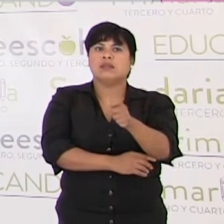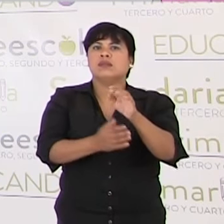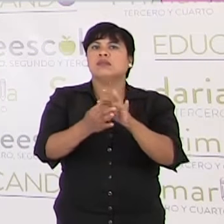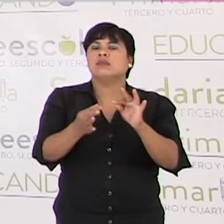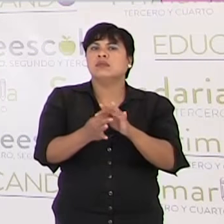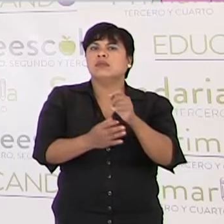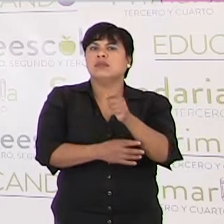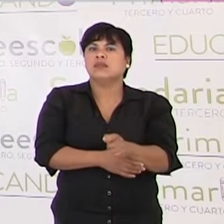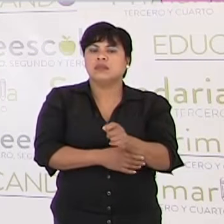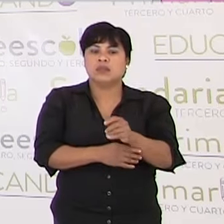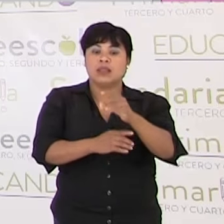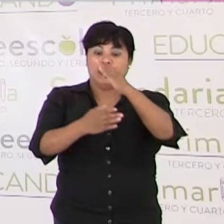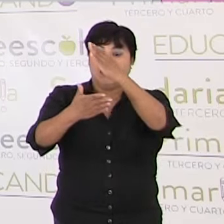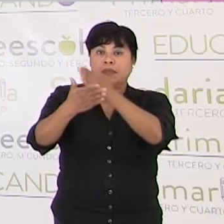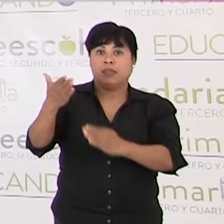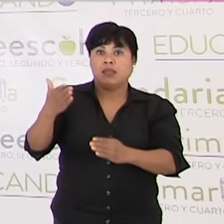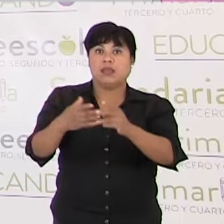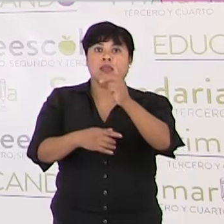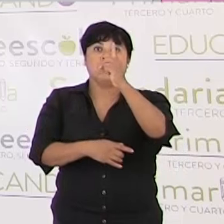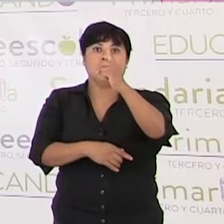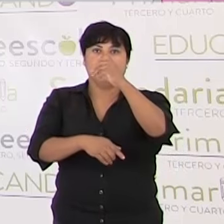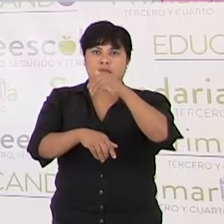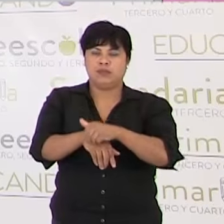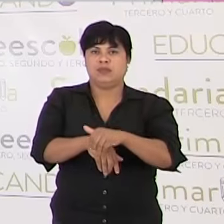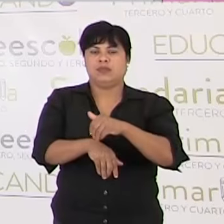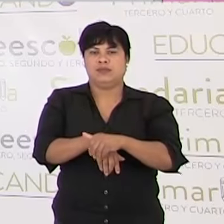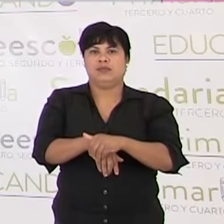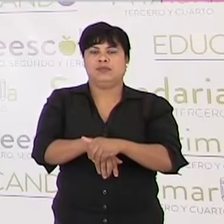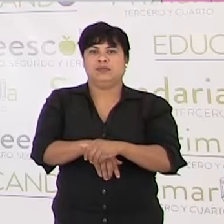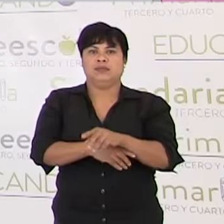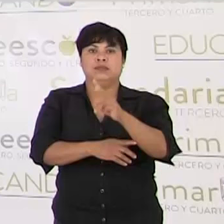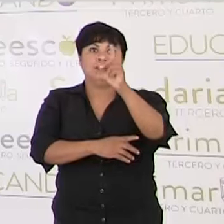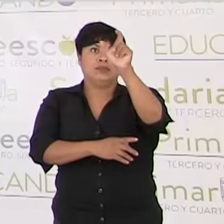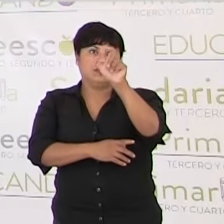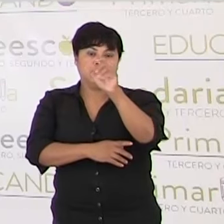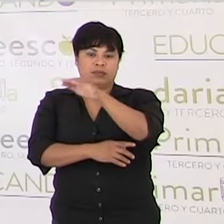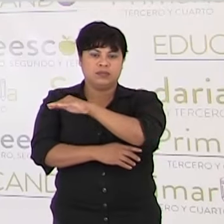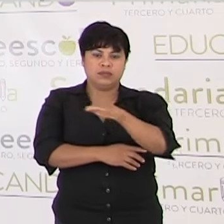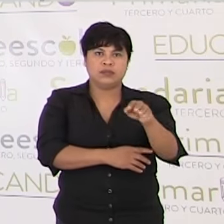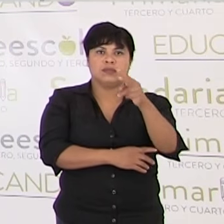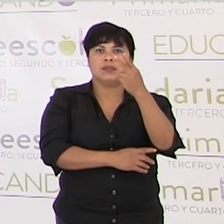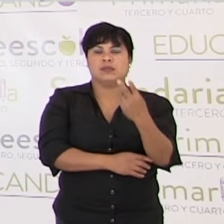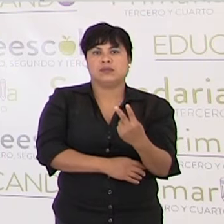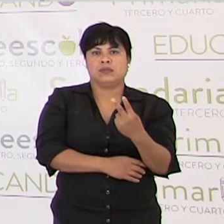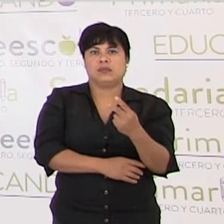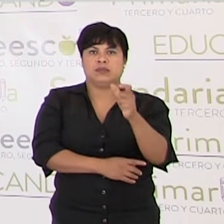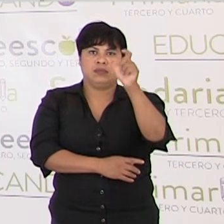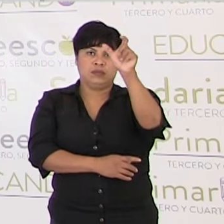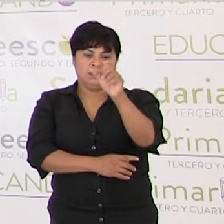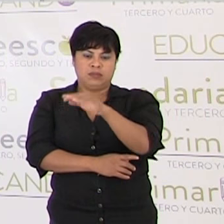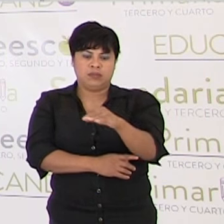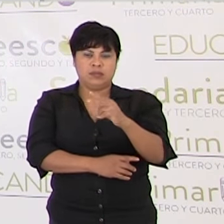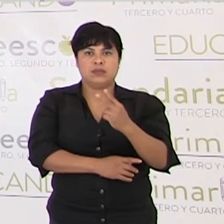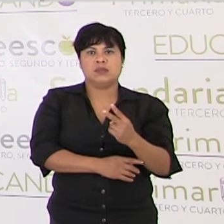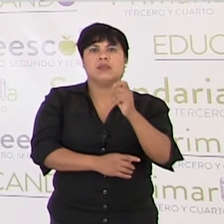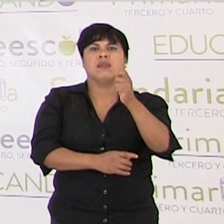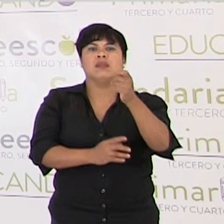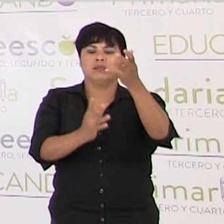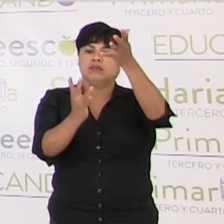representa la mitad de un número, ¿sí? La mitad